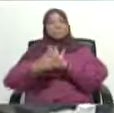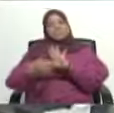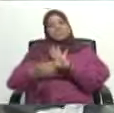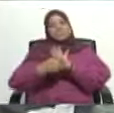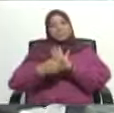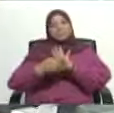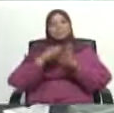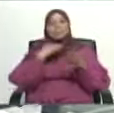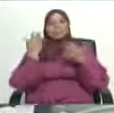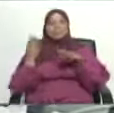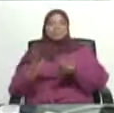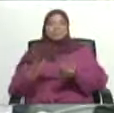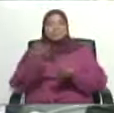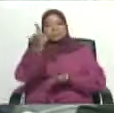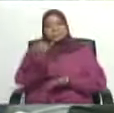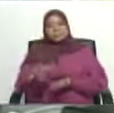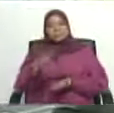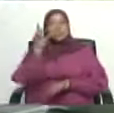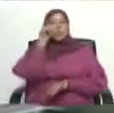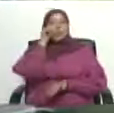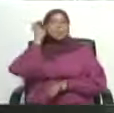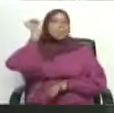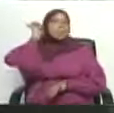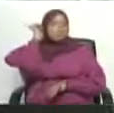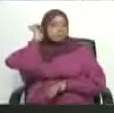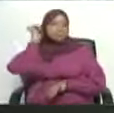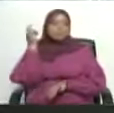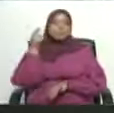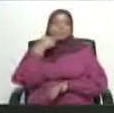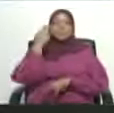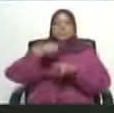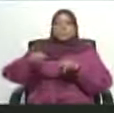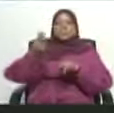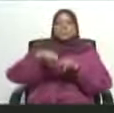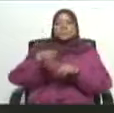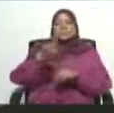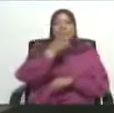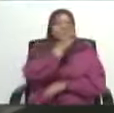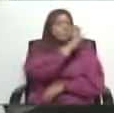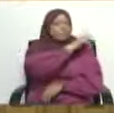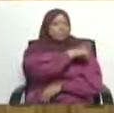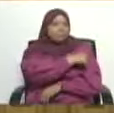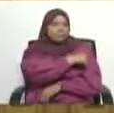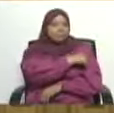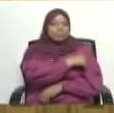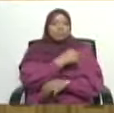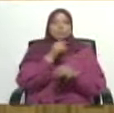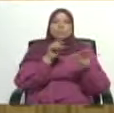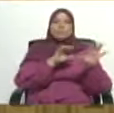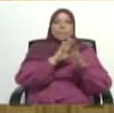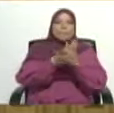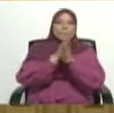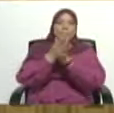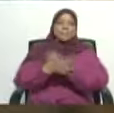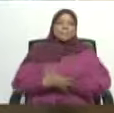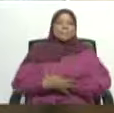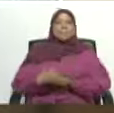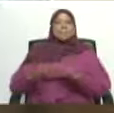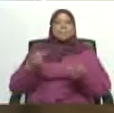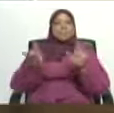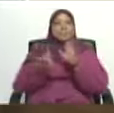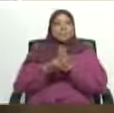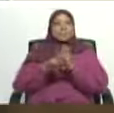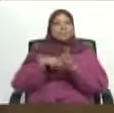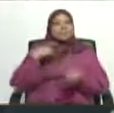asesinato en misericordia de mujeres y hombres palestinas y palestinos. Cese ya a la aniquilación